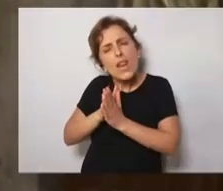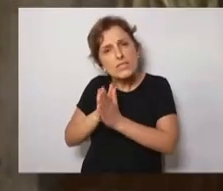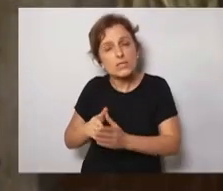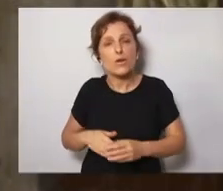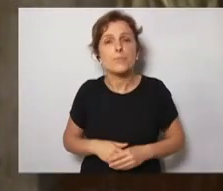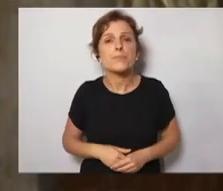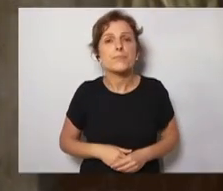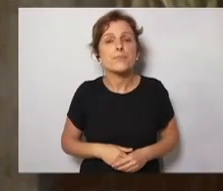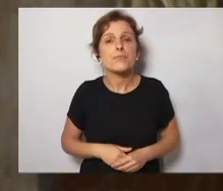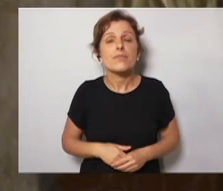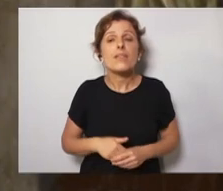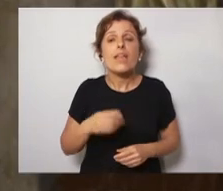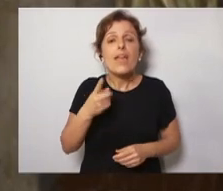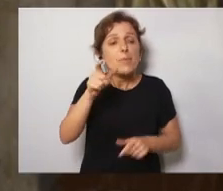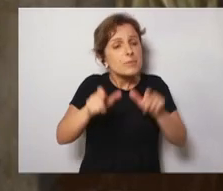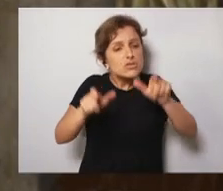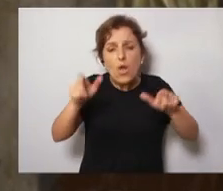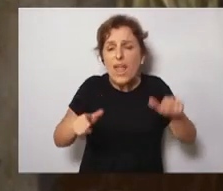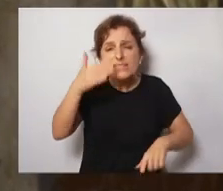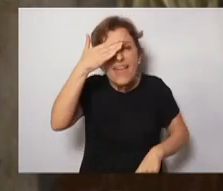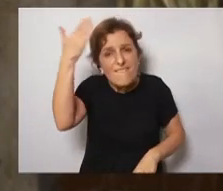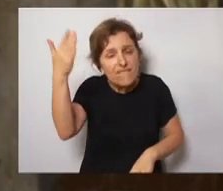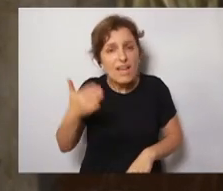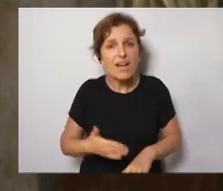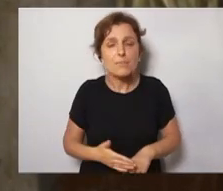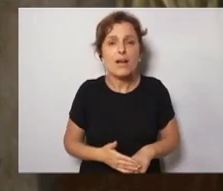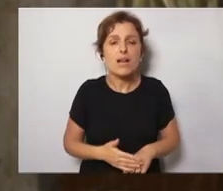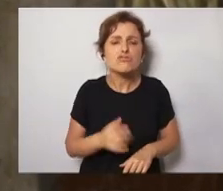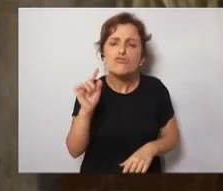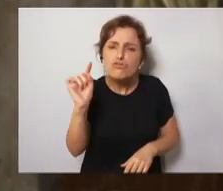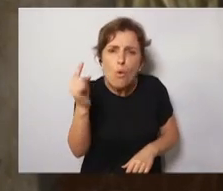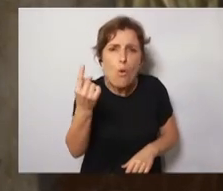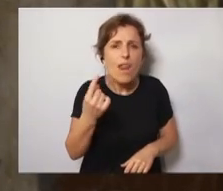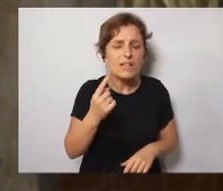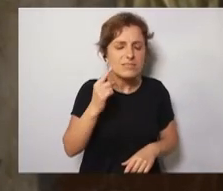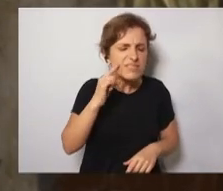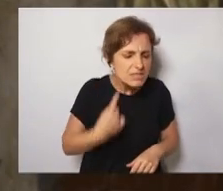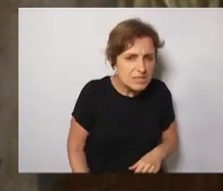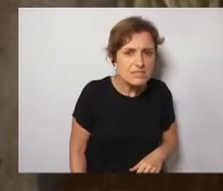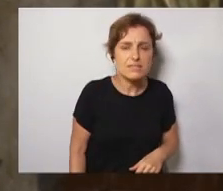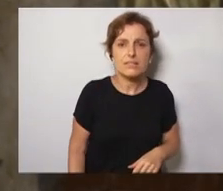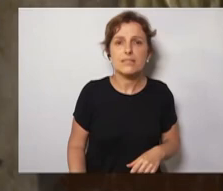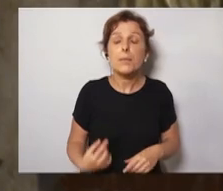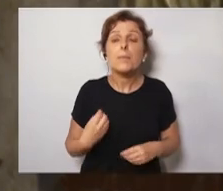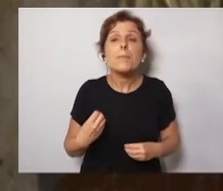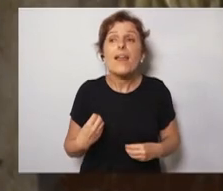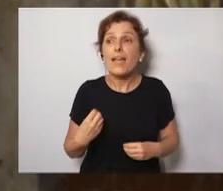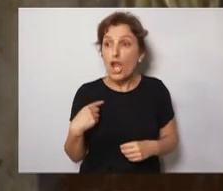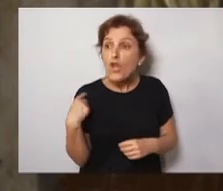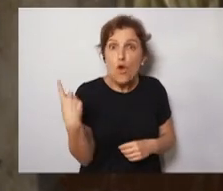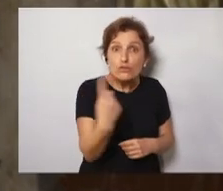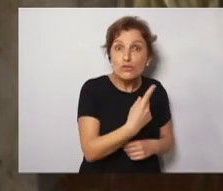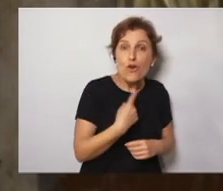por los enfermos los desamparados los que están tristes y abandonados para que encuentren en